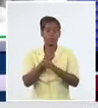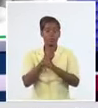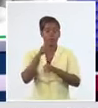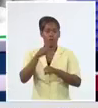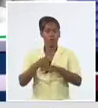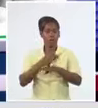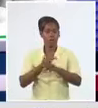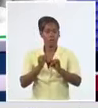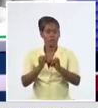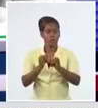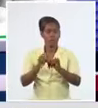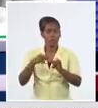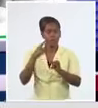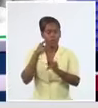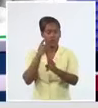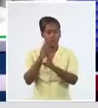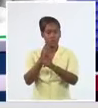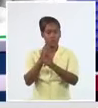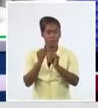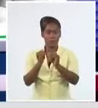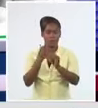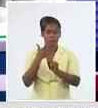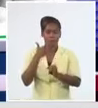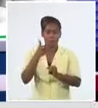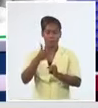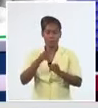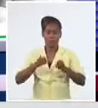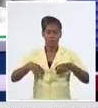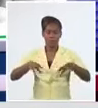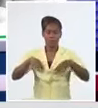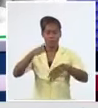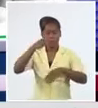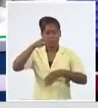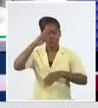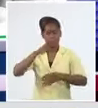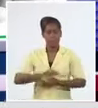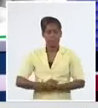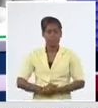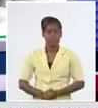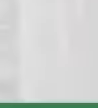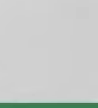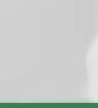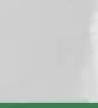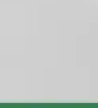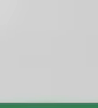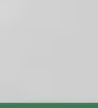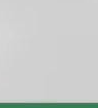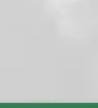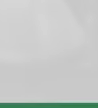vemos para seguirle contando lo que hace Cuba por la salud de su población. Muy buenos días.